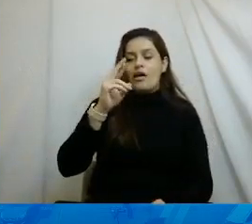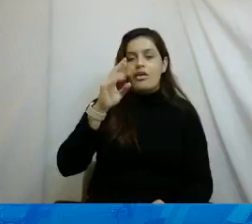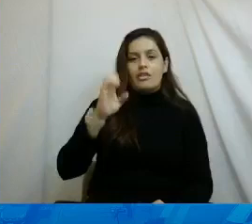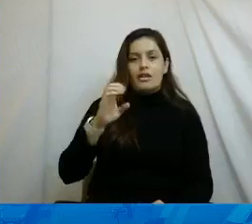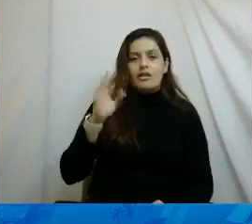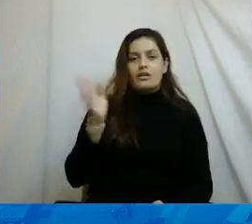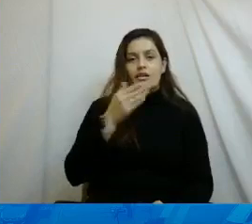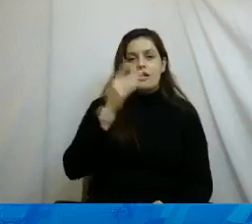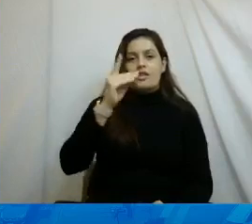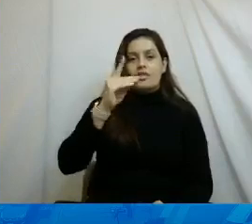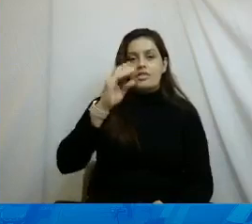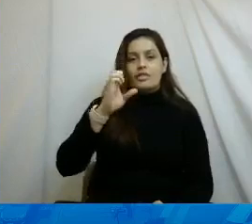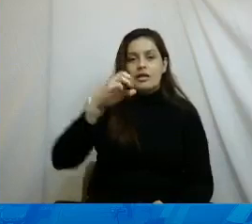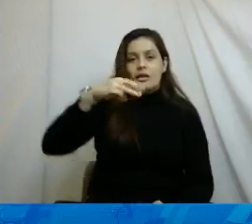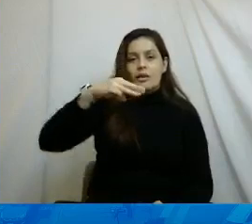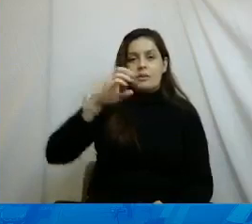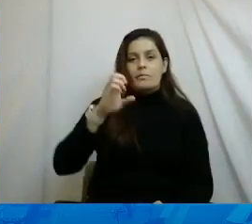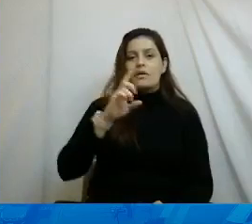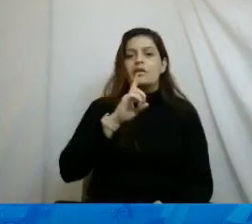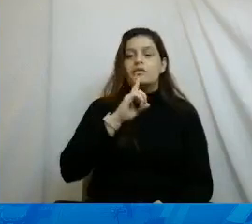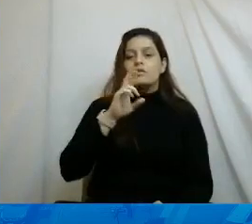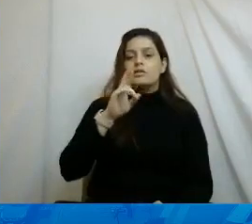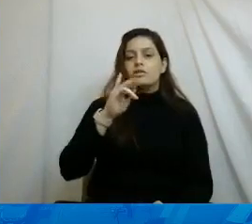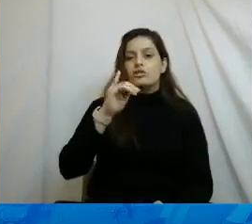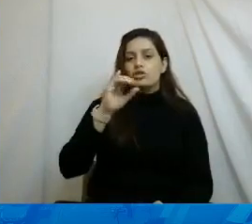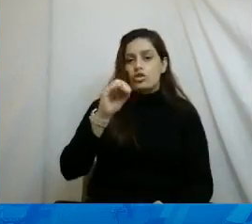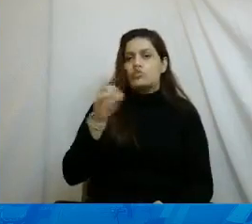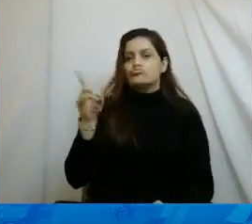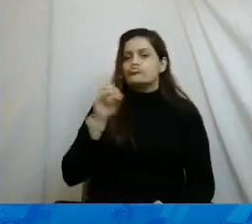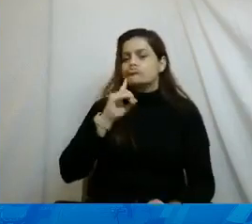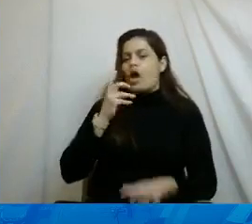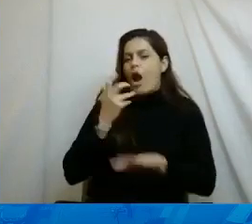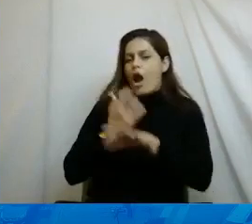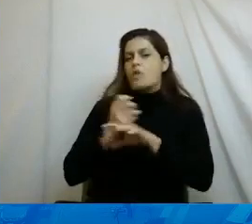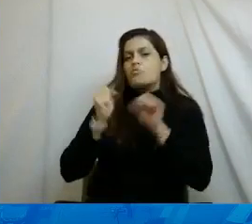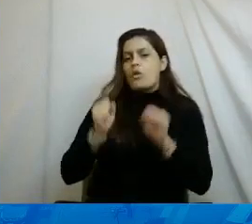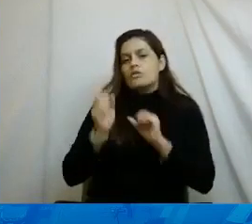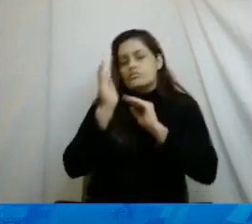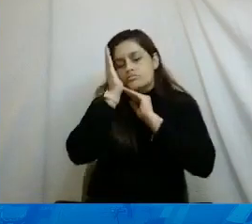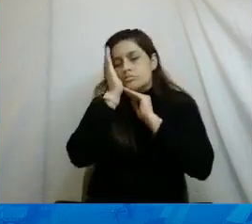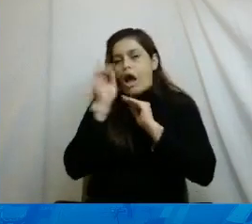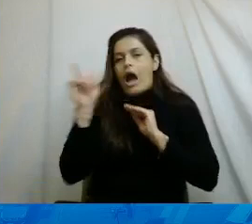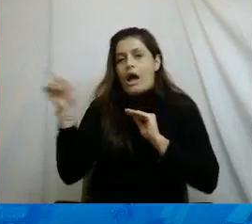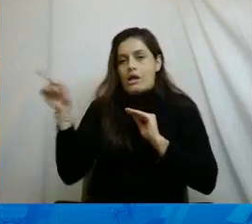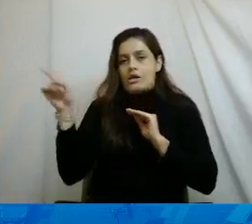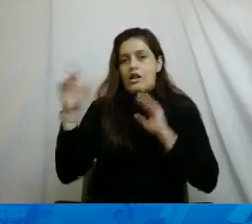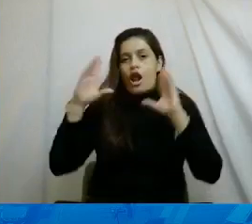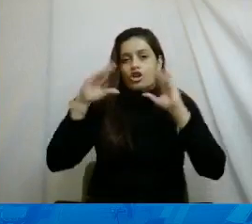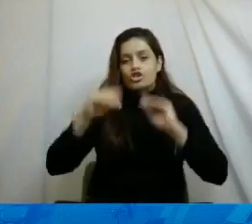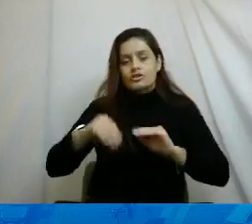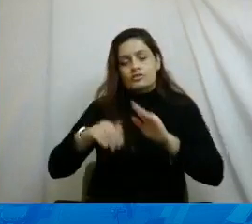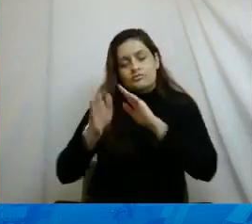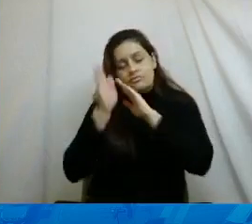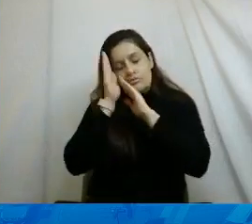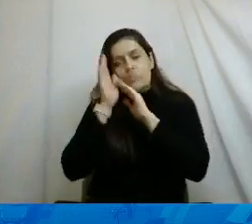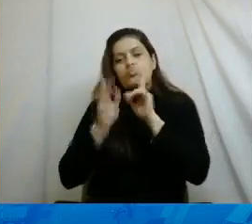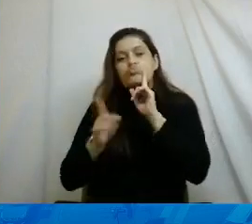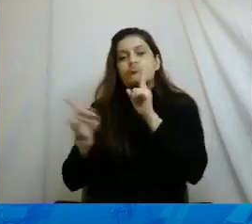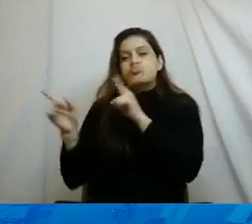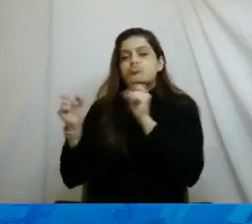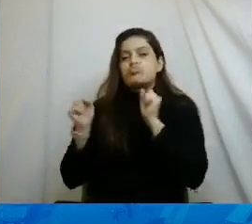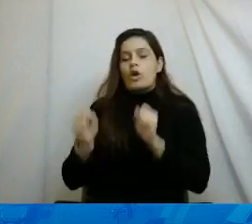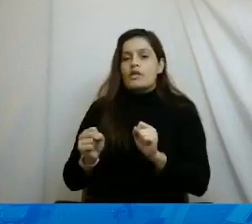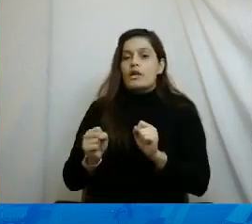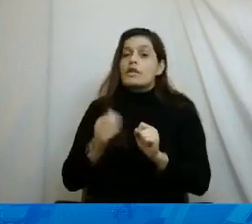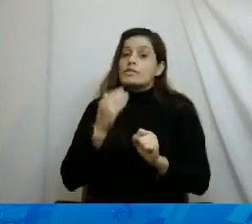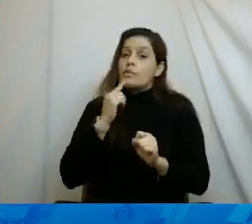siempre tienen toda la disponibilidad y jamás niegan el acceso a una persona que está en situación de calle y que requiera pasar la noche. ¿Ya? Claramente también hay